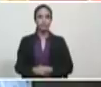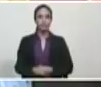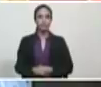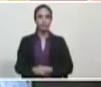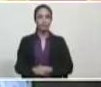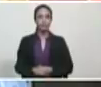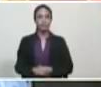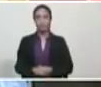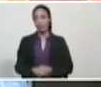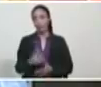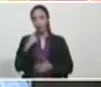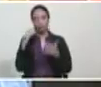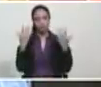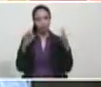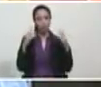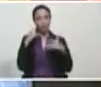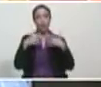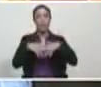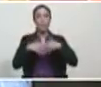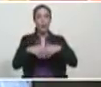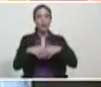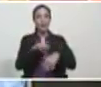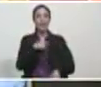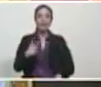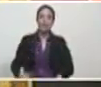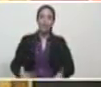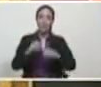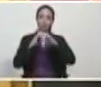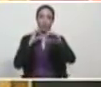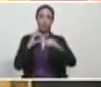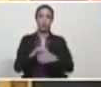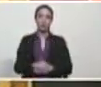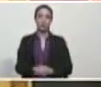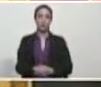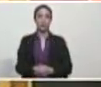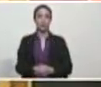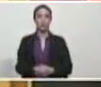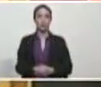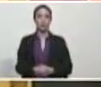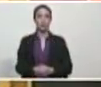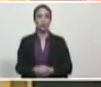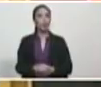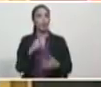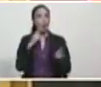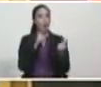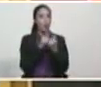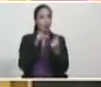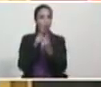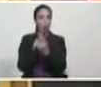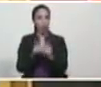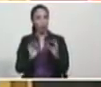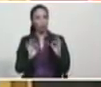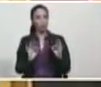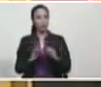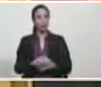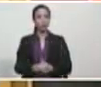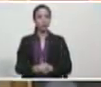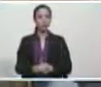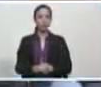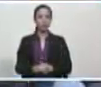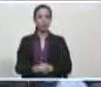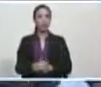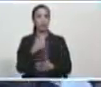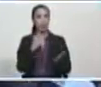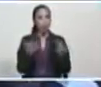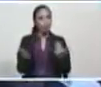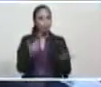¡Traidores nunca! Pues un aplauso a la planta Yutón. Tenemos que seguir ahí atendiendo su capacidad productiva, la recuperación de